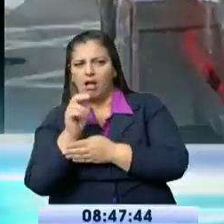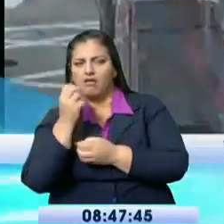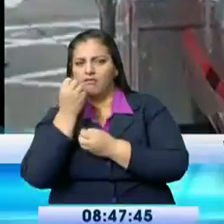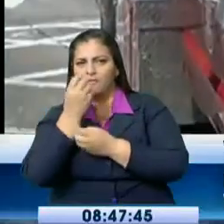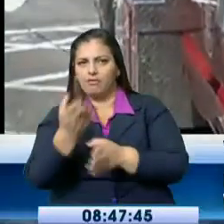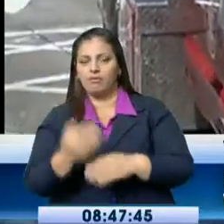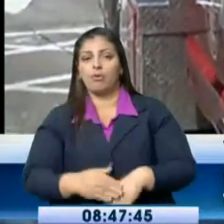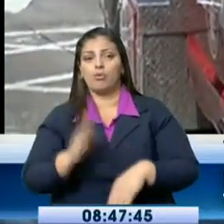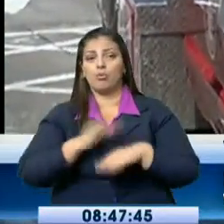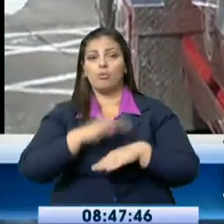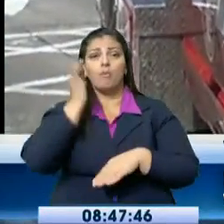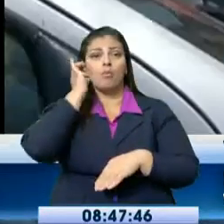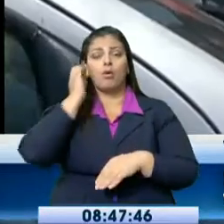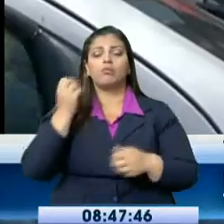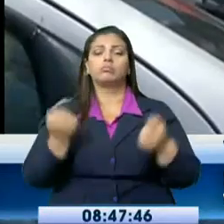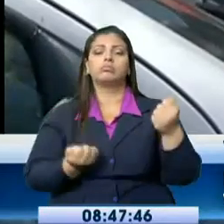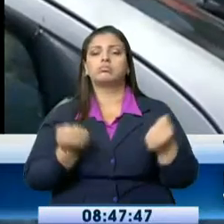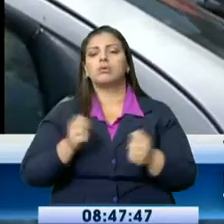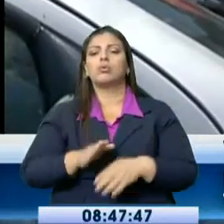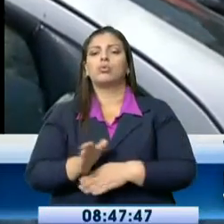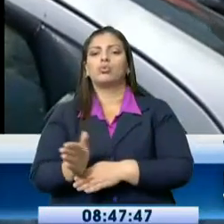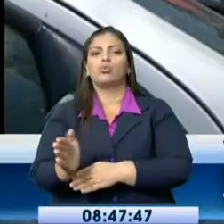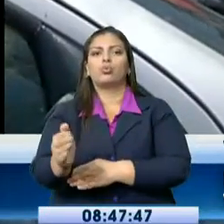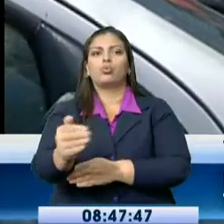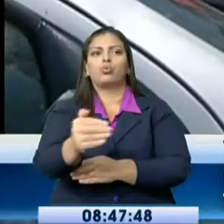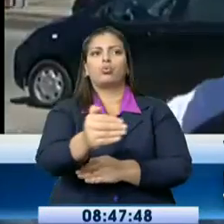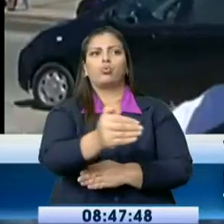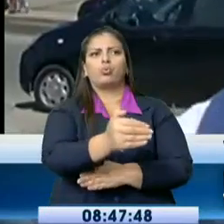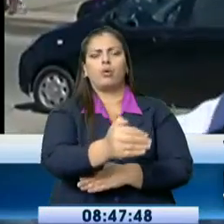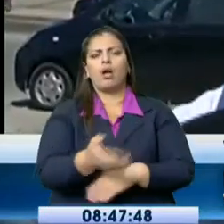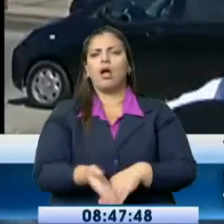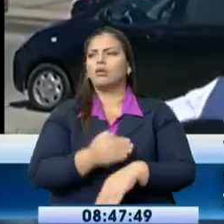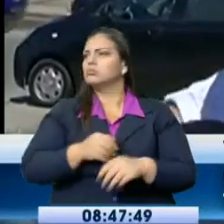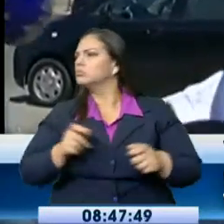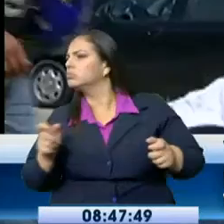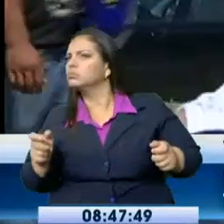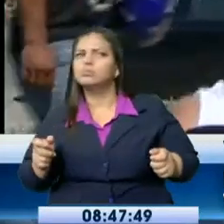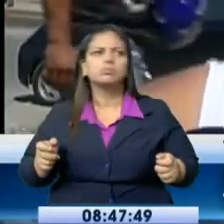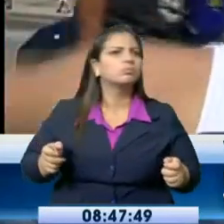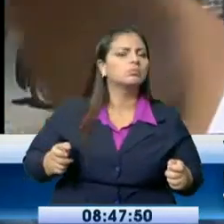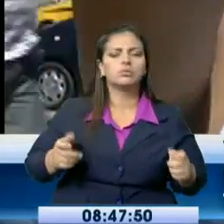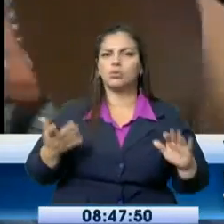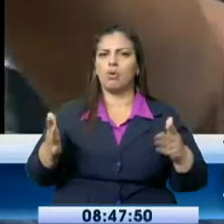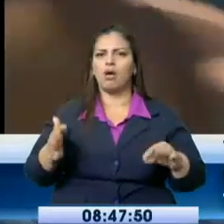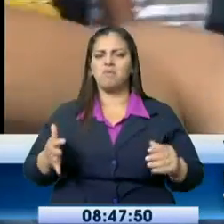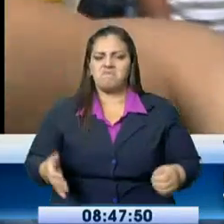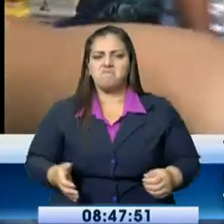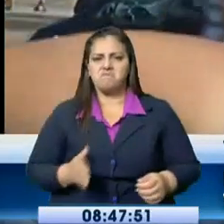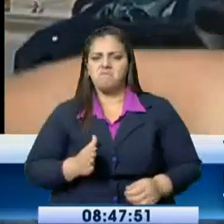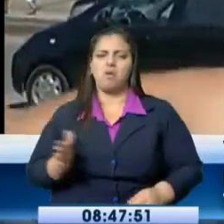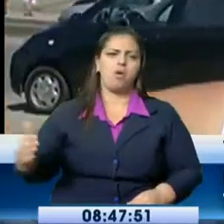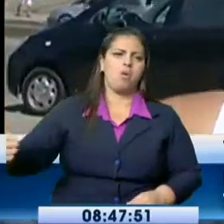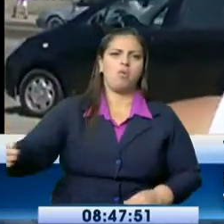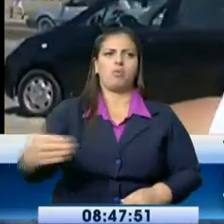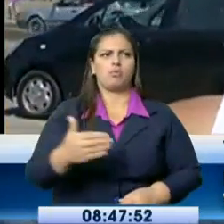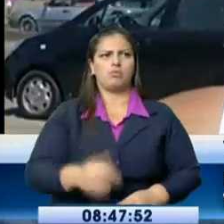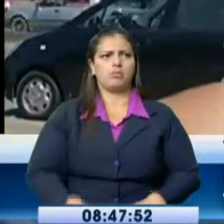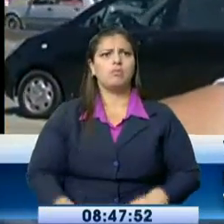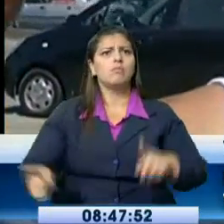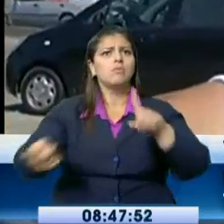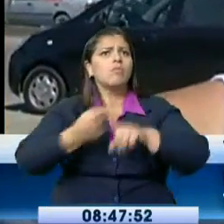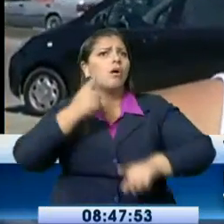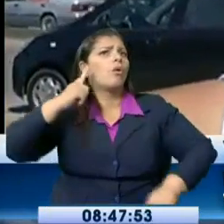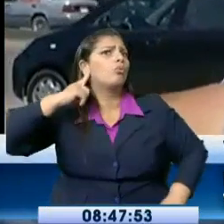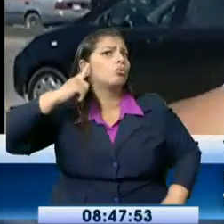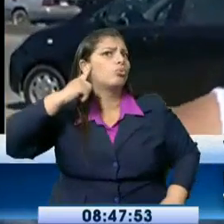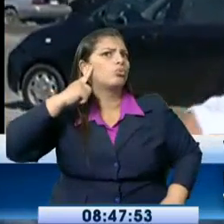las precauciones del caso, en el kilómetro 3.5. Claro, tiene que haber escuchado, si yo venía allá a la sirena, primero pasaron dos